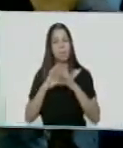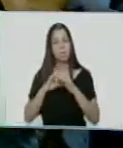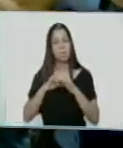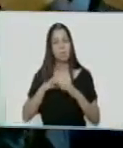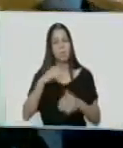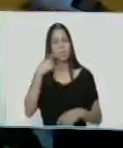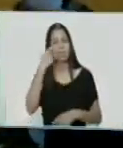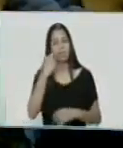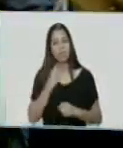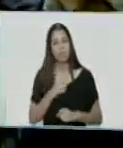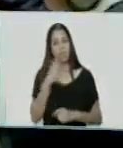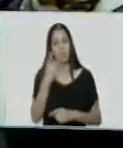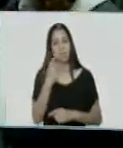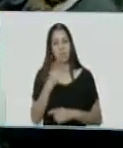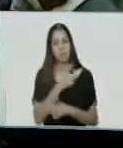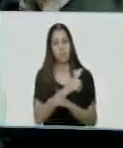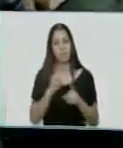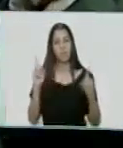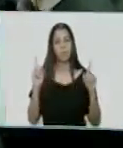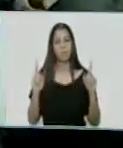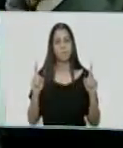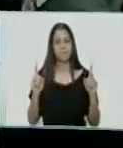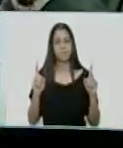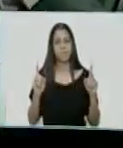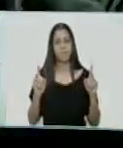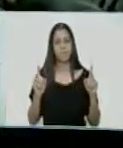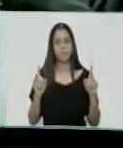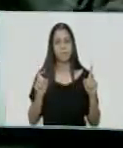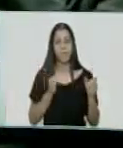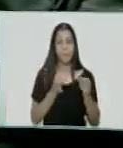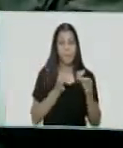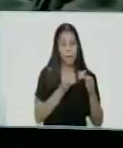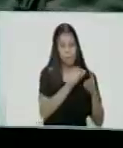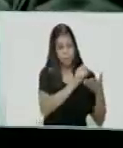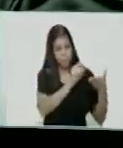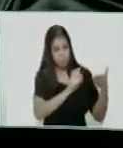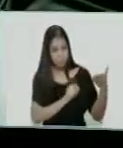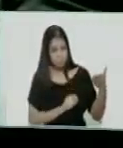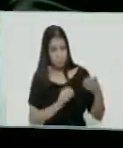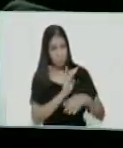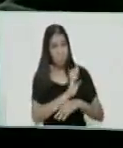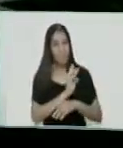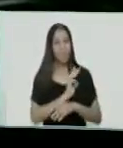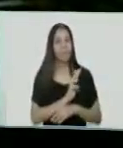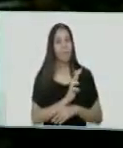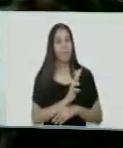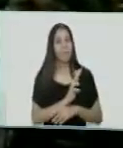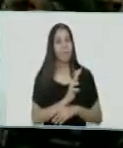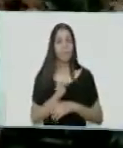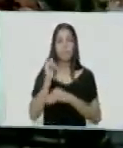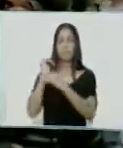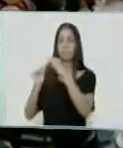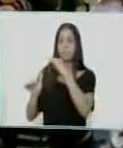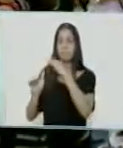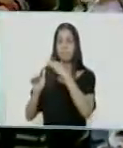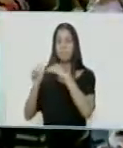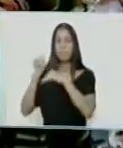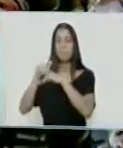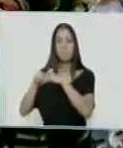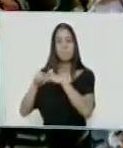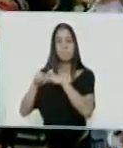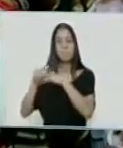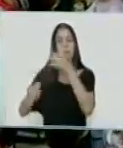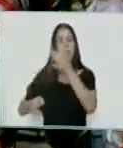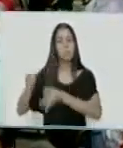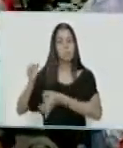política, democrática. Vamos a preparar la comunicación de manera inmediata para enviarla al Tribunal Supremo de